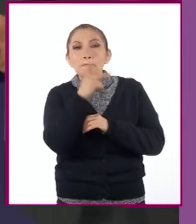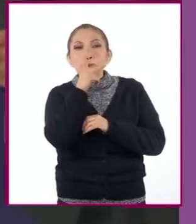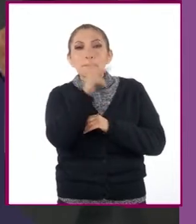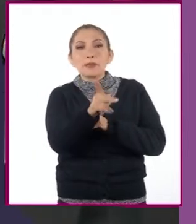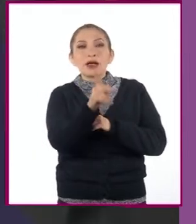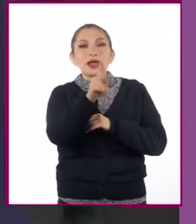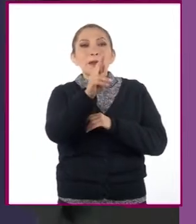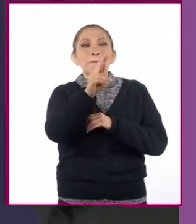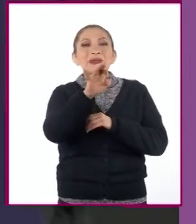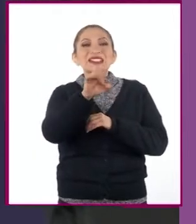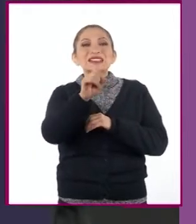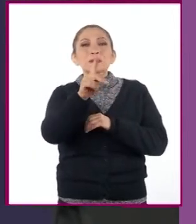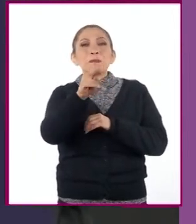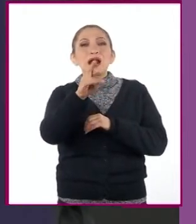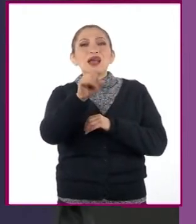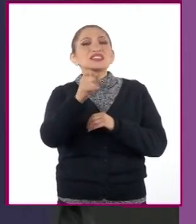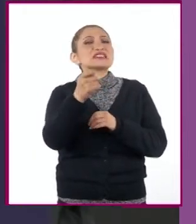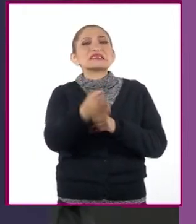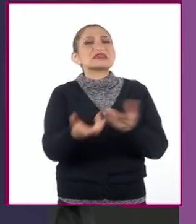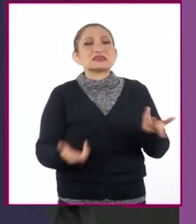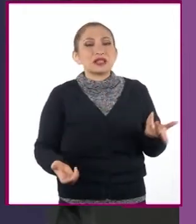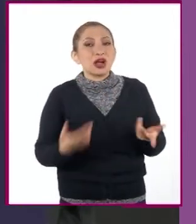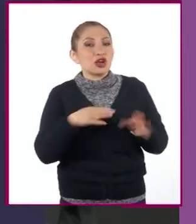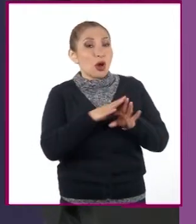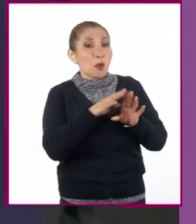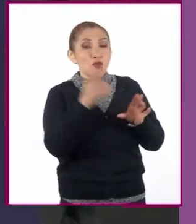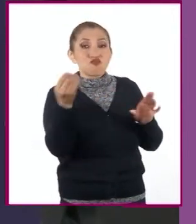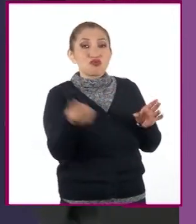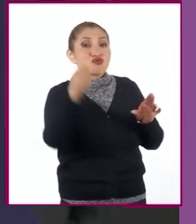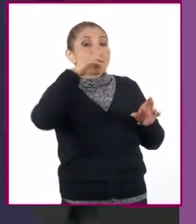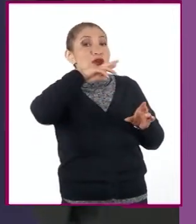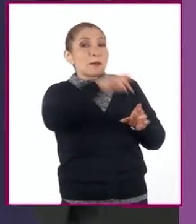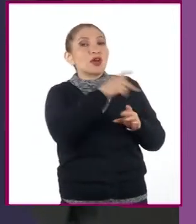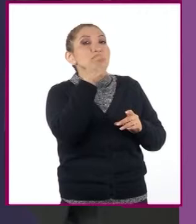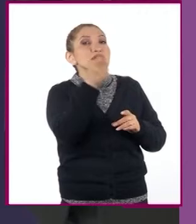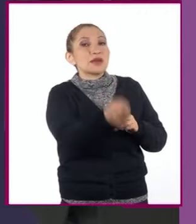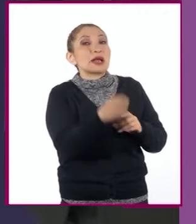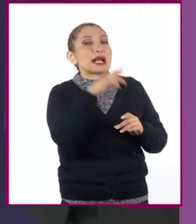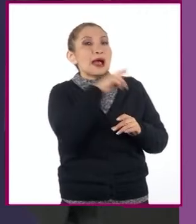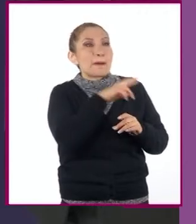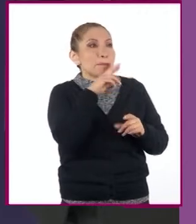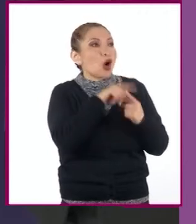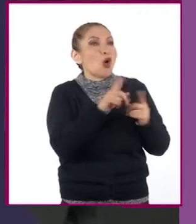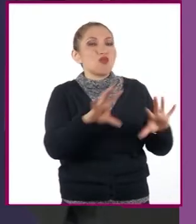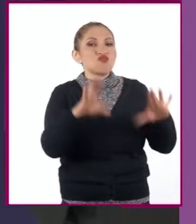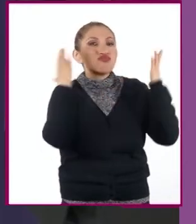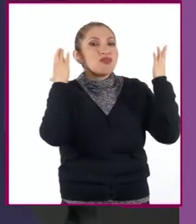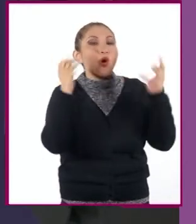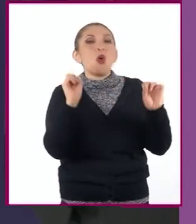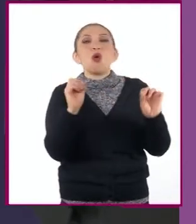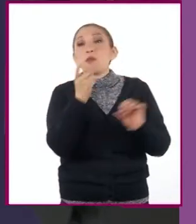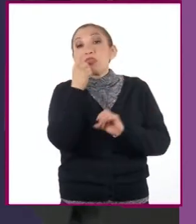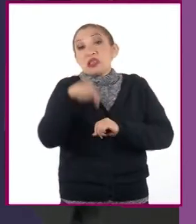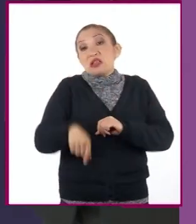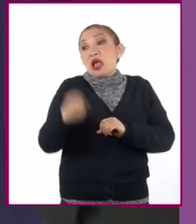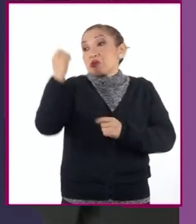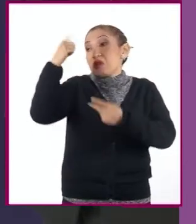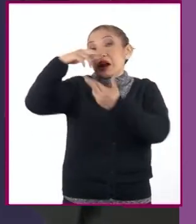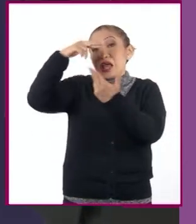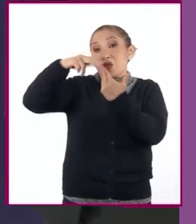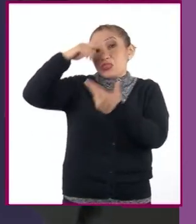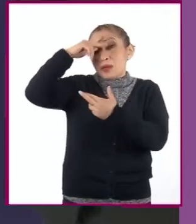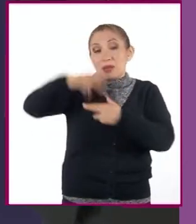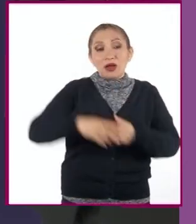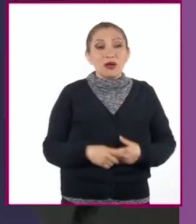palabra pris-pras? Como en un santiamén, que quiere decir muy rápido o veloz, o como decimos en algunas regiones